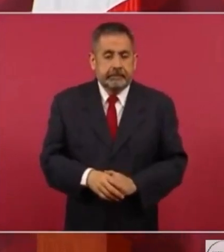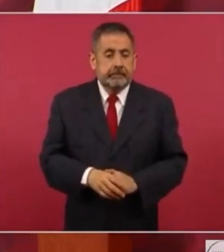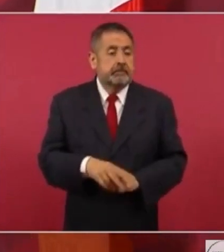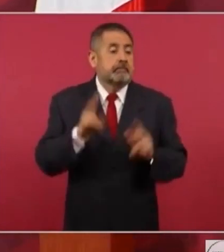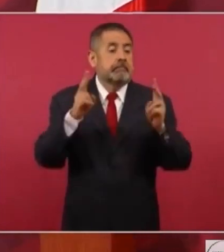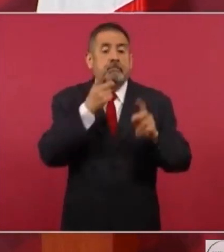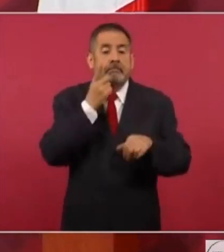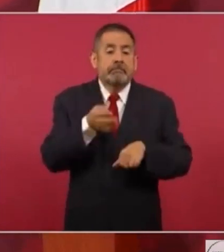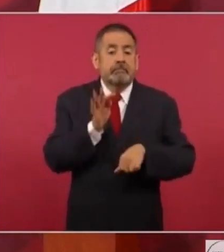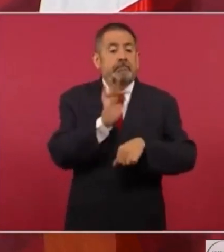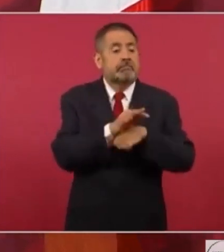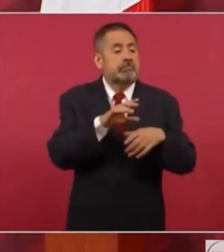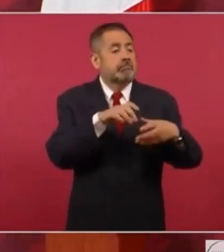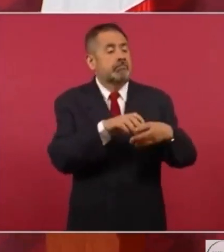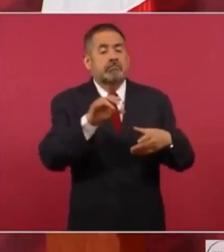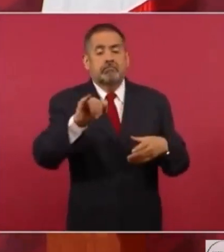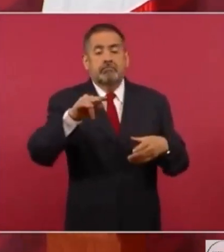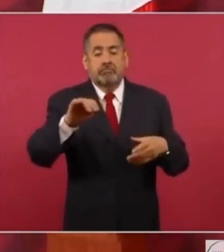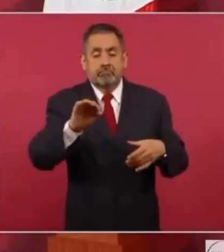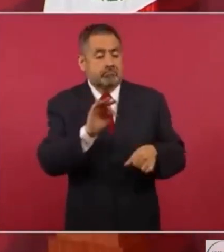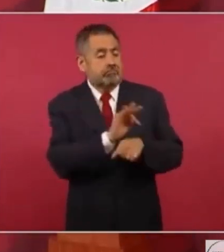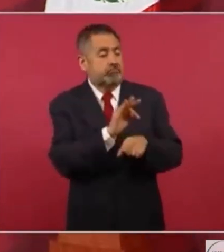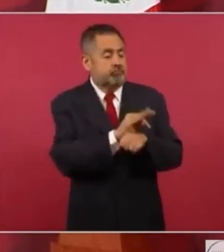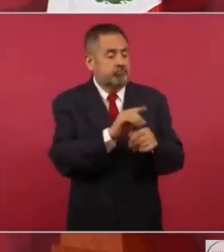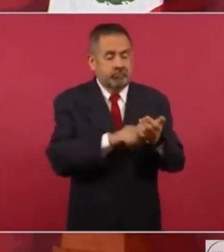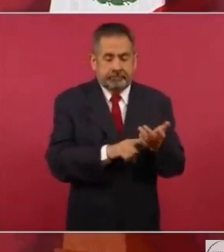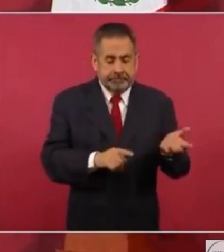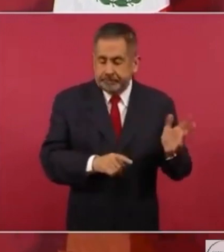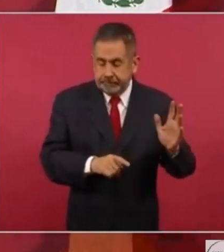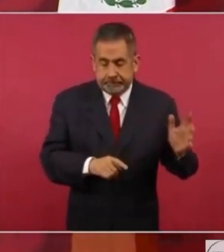defensores del INE y